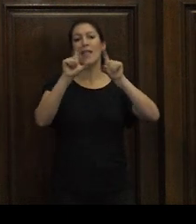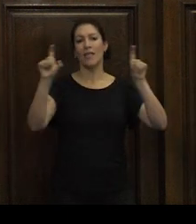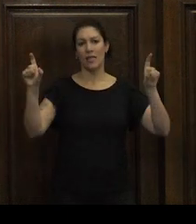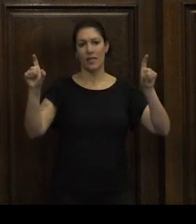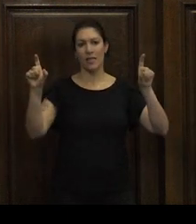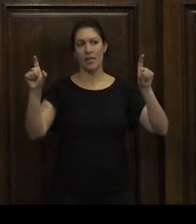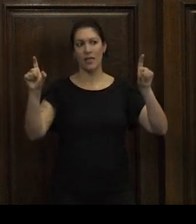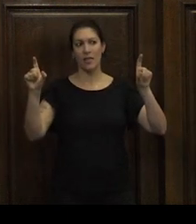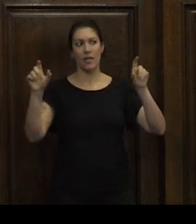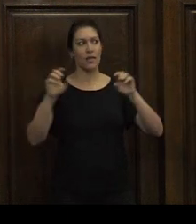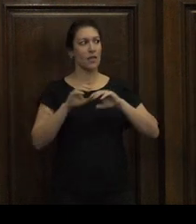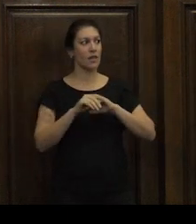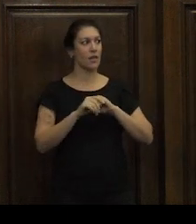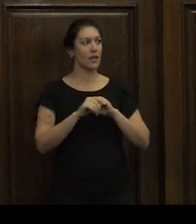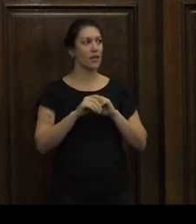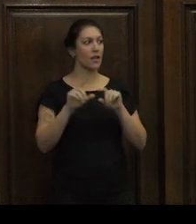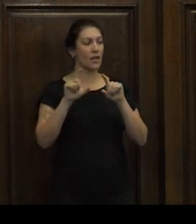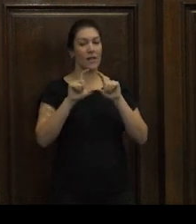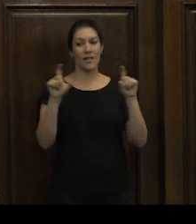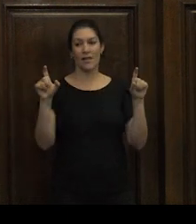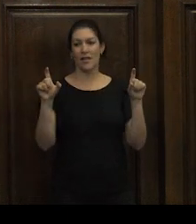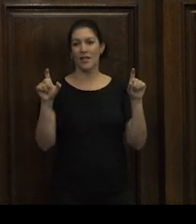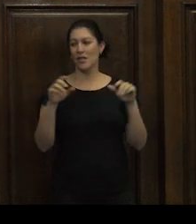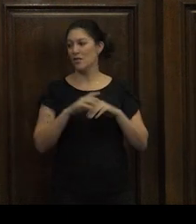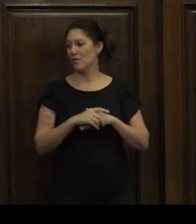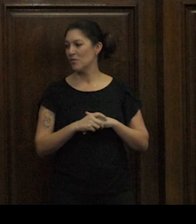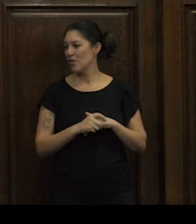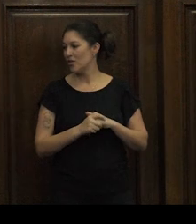debe. Uy, usted debe callarse.